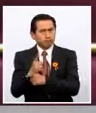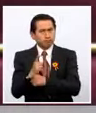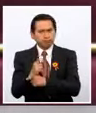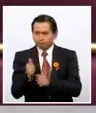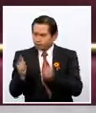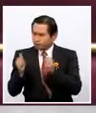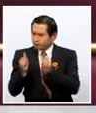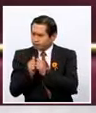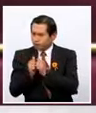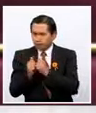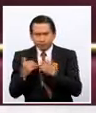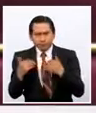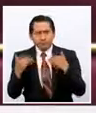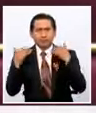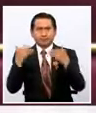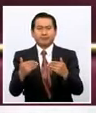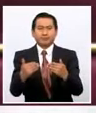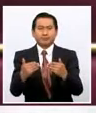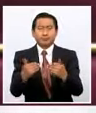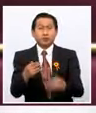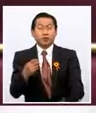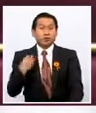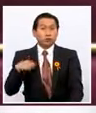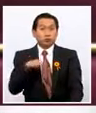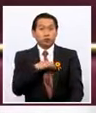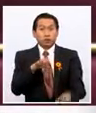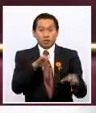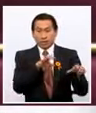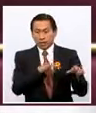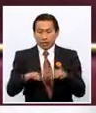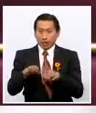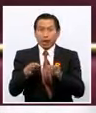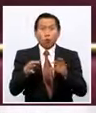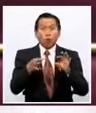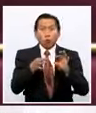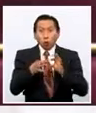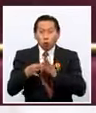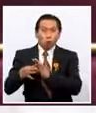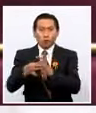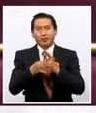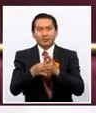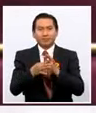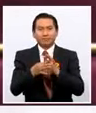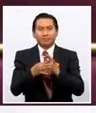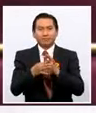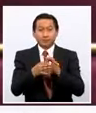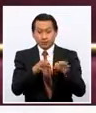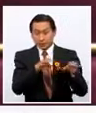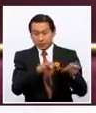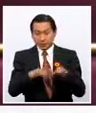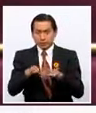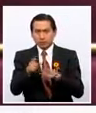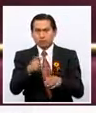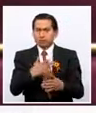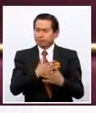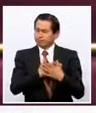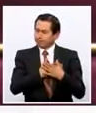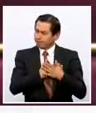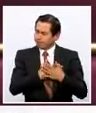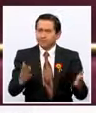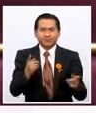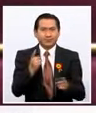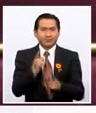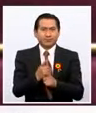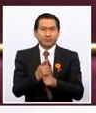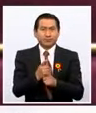adelante las estamos haciendo unidos las estamos haciendo con solidaridad las